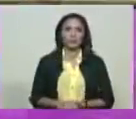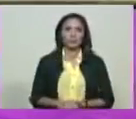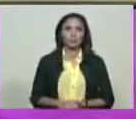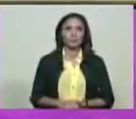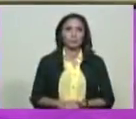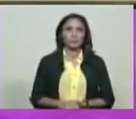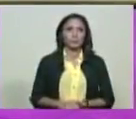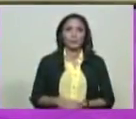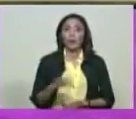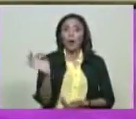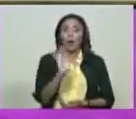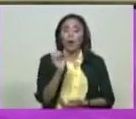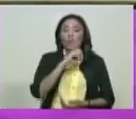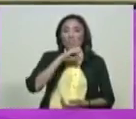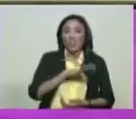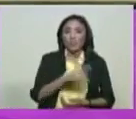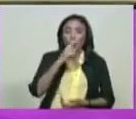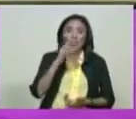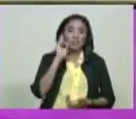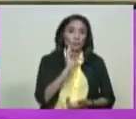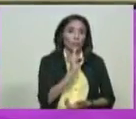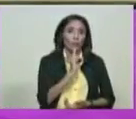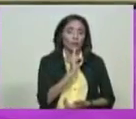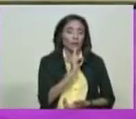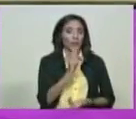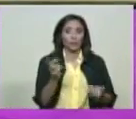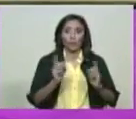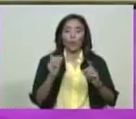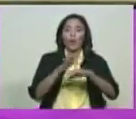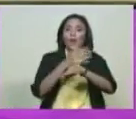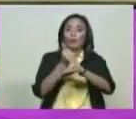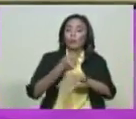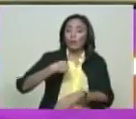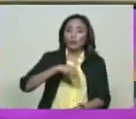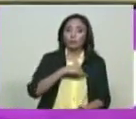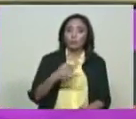o de negro primero en nuestra